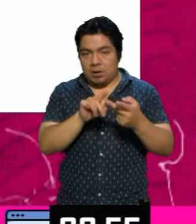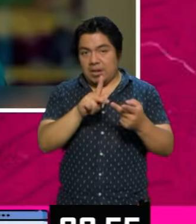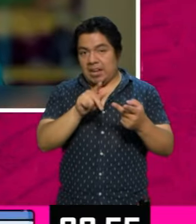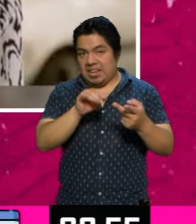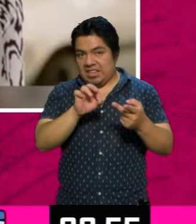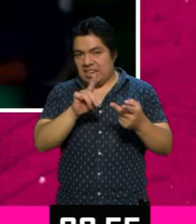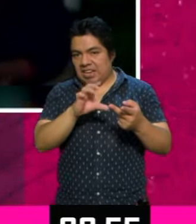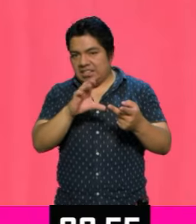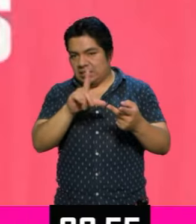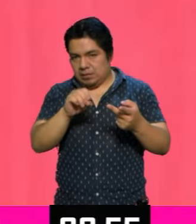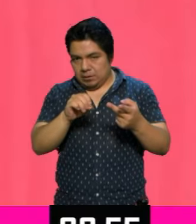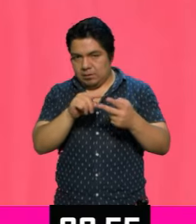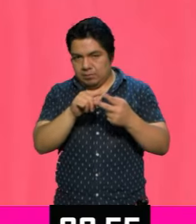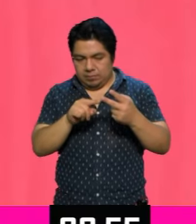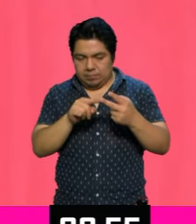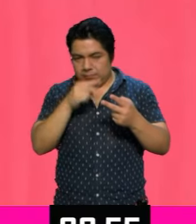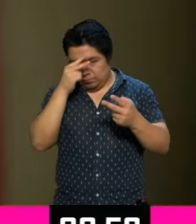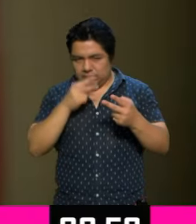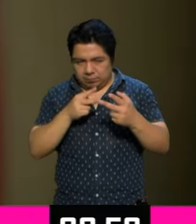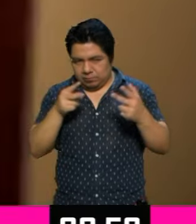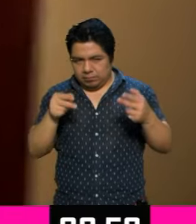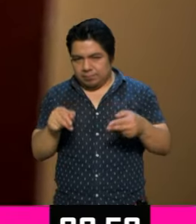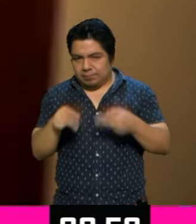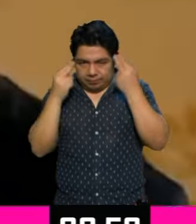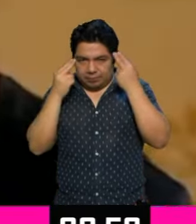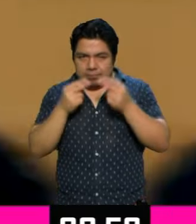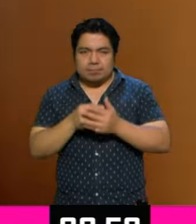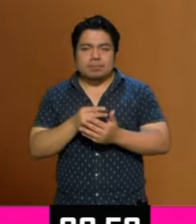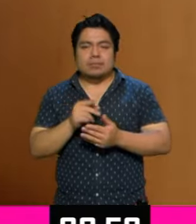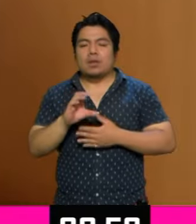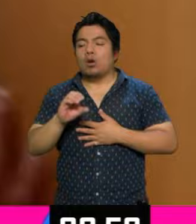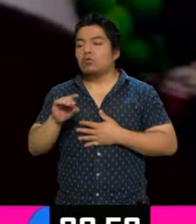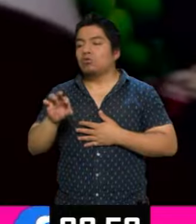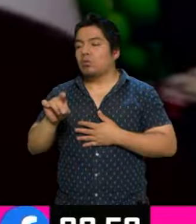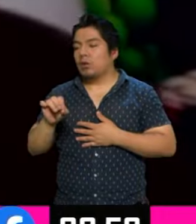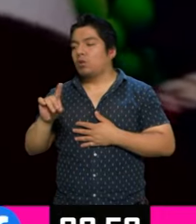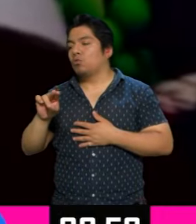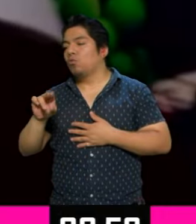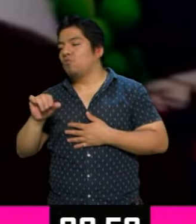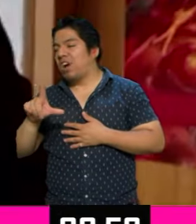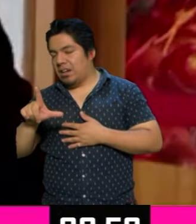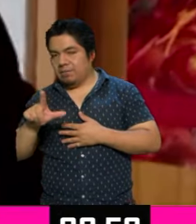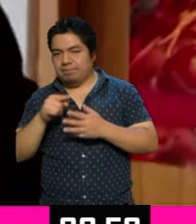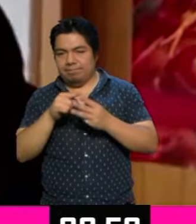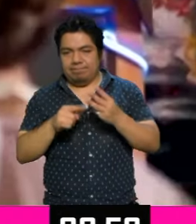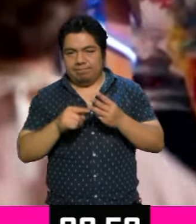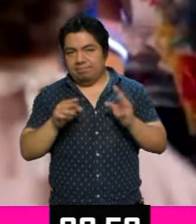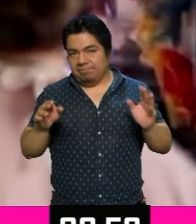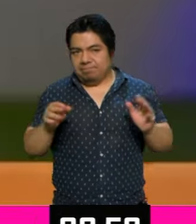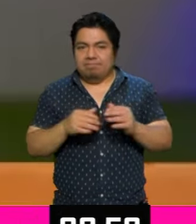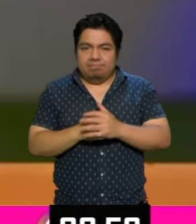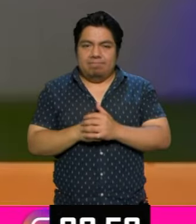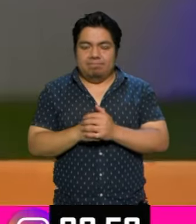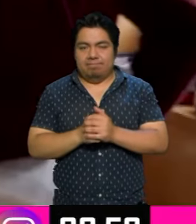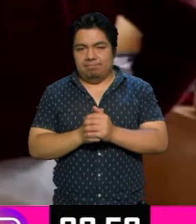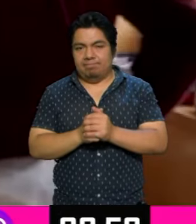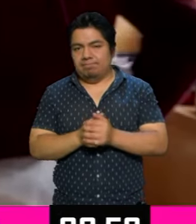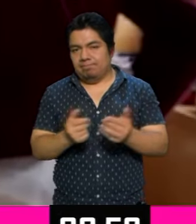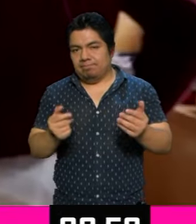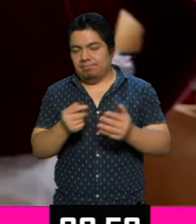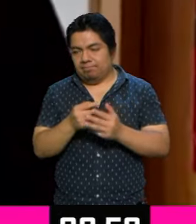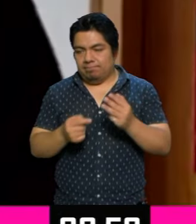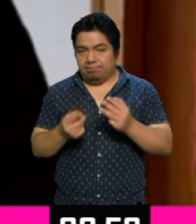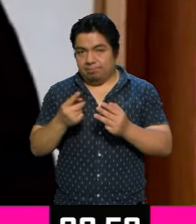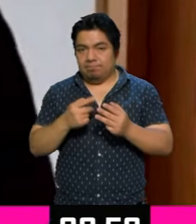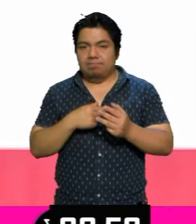Castillo haciendo comedia. Mexicana. Exacto. Ahí estamos. Y Consuelo Duval. Son tres mamás que van a hacer todo lo posible para que sus hijos, sus tres hijos,